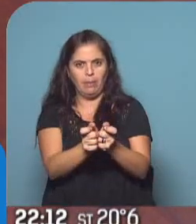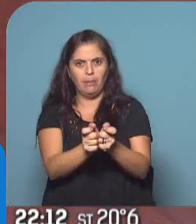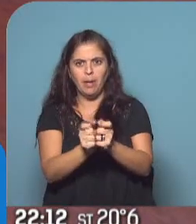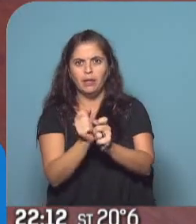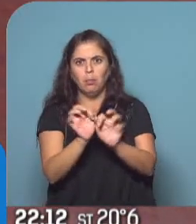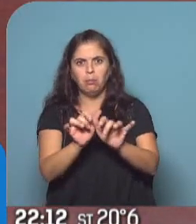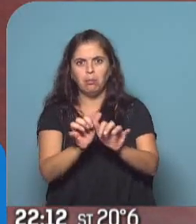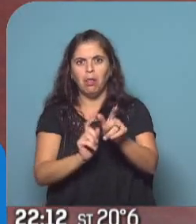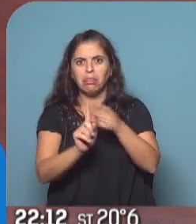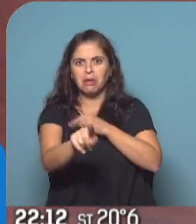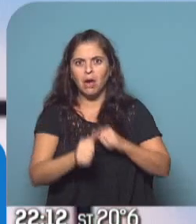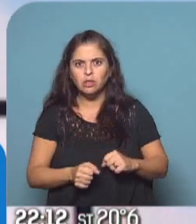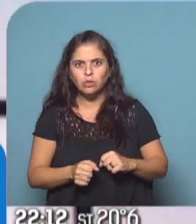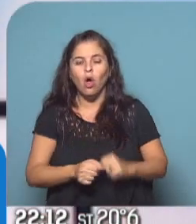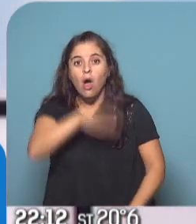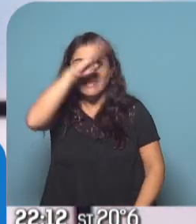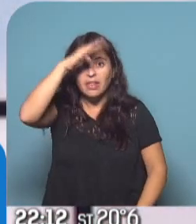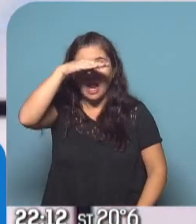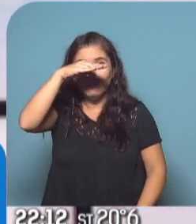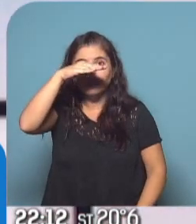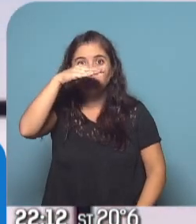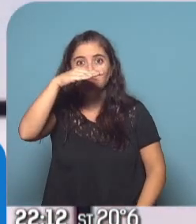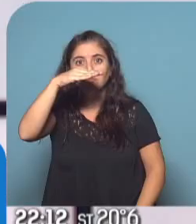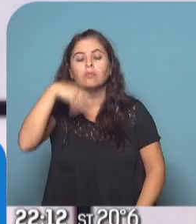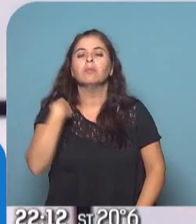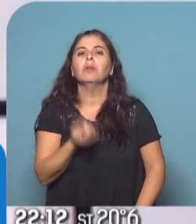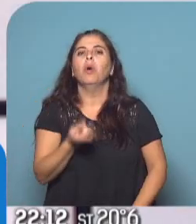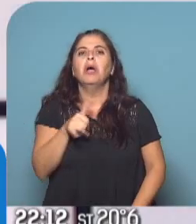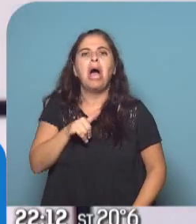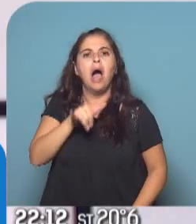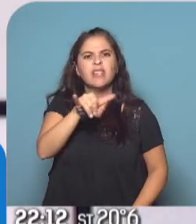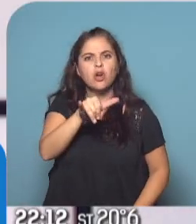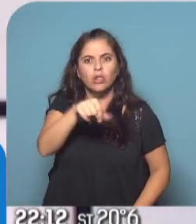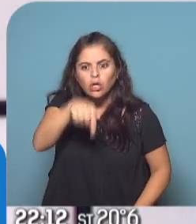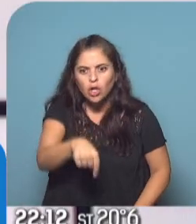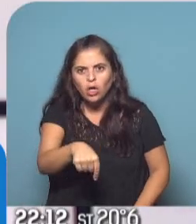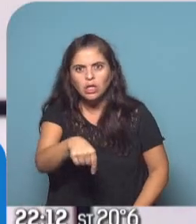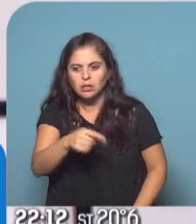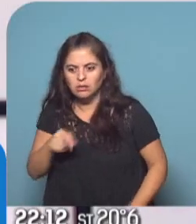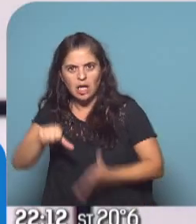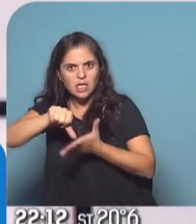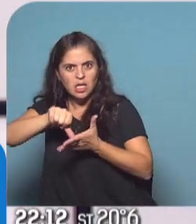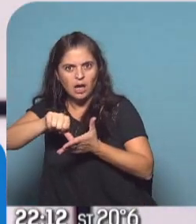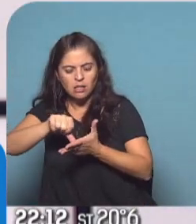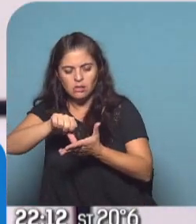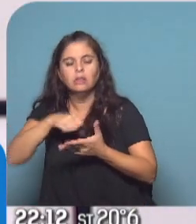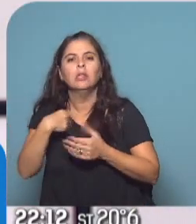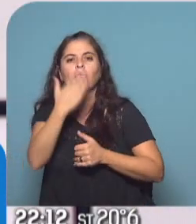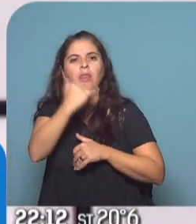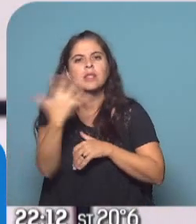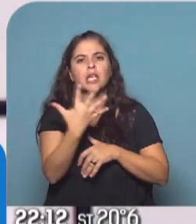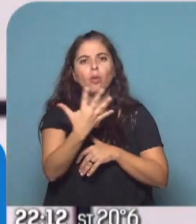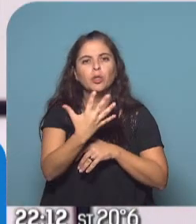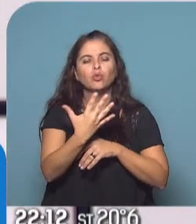y automáticamente 5 minutos después el ministro de Relaciones Exteriores iraní le contestó. Para mí es muy interesante, para mí están jugando el policía bueno y Trump